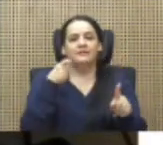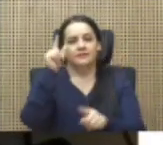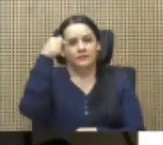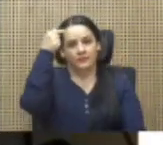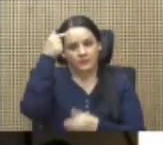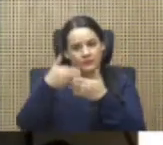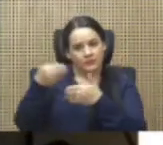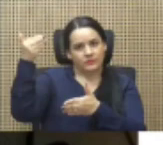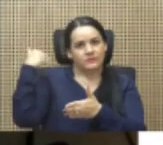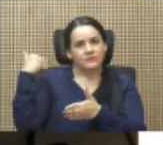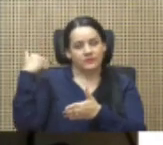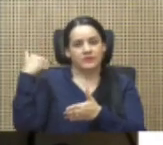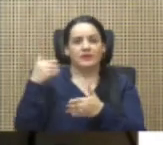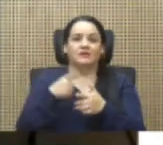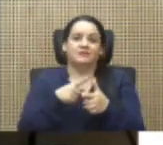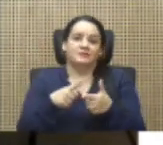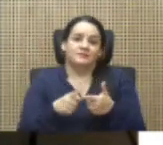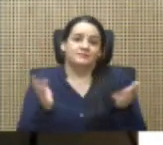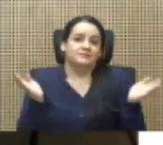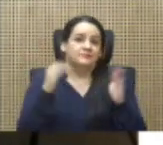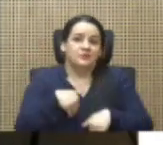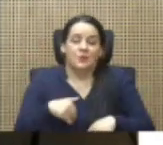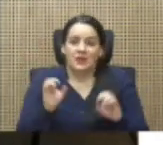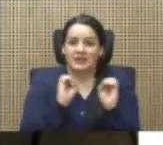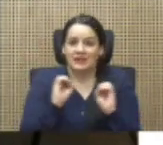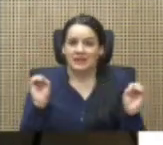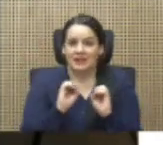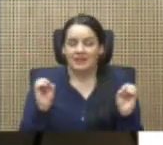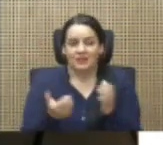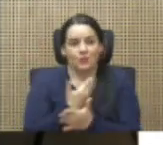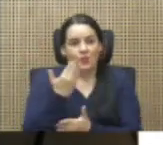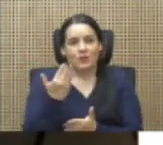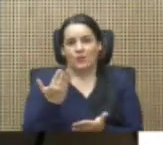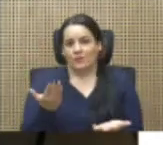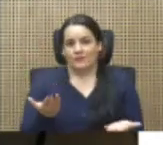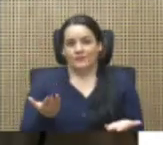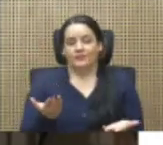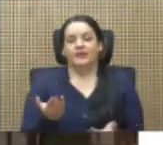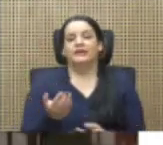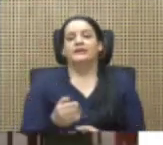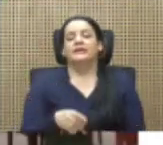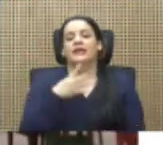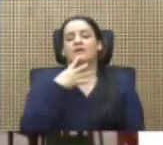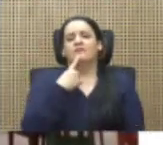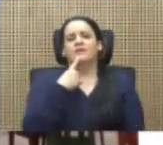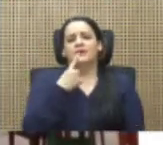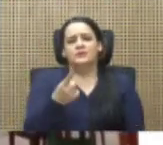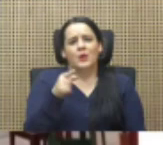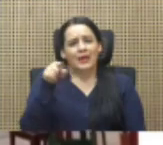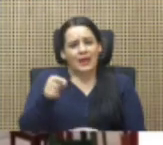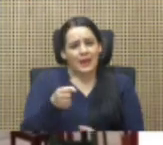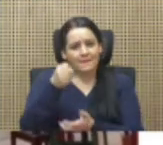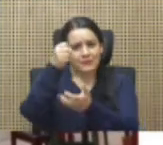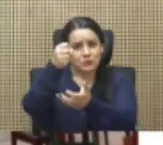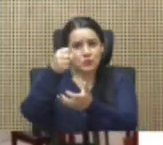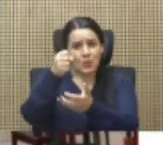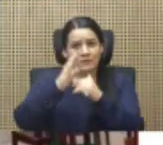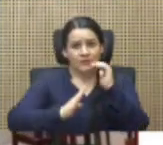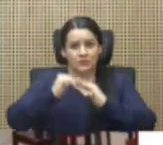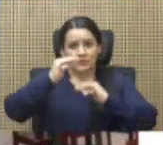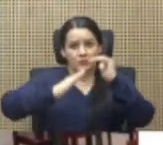anterior, de modo que no hay nada nuevo bajo el sol. La afirmación de que la inversión en infraestructura creció